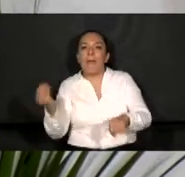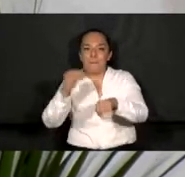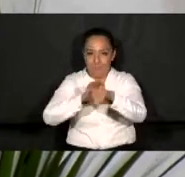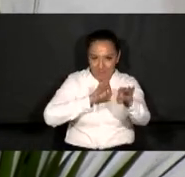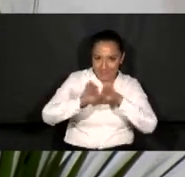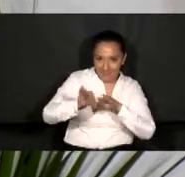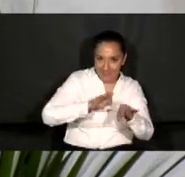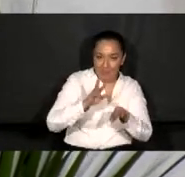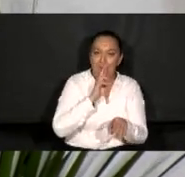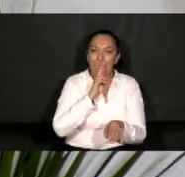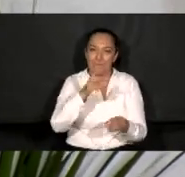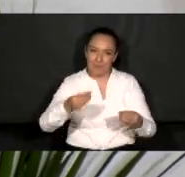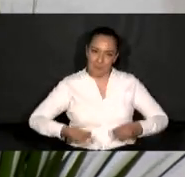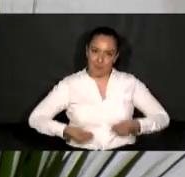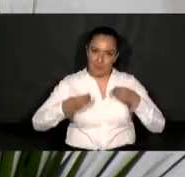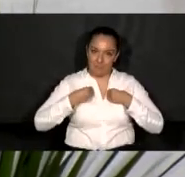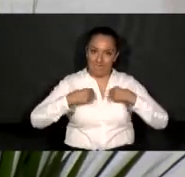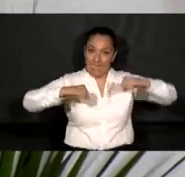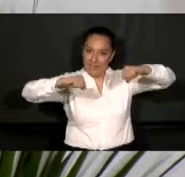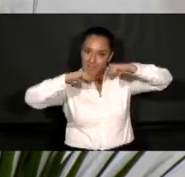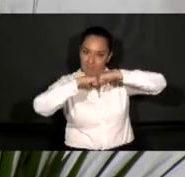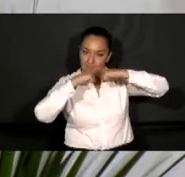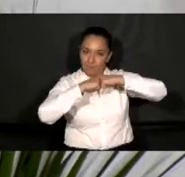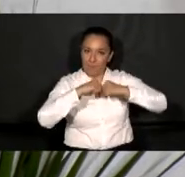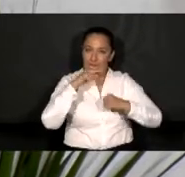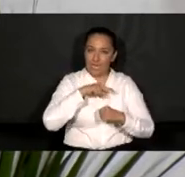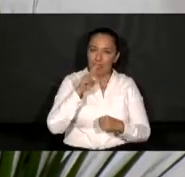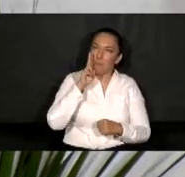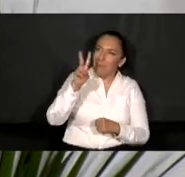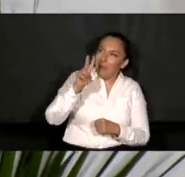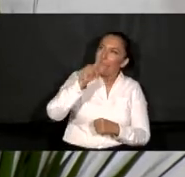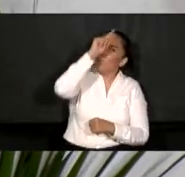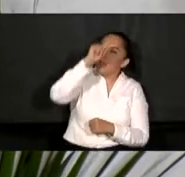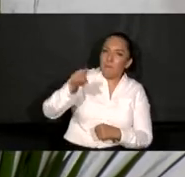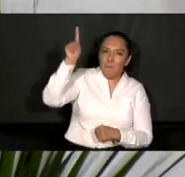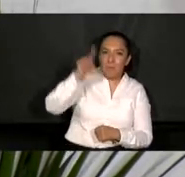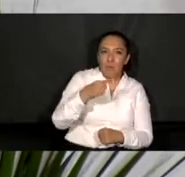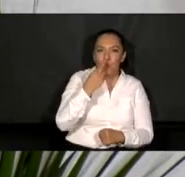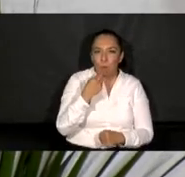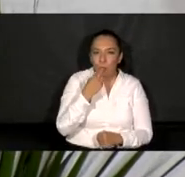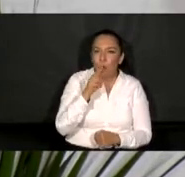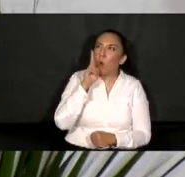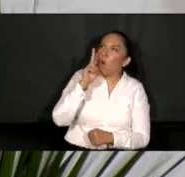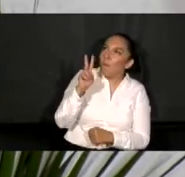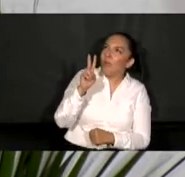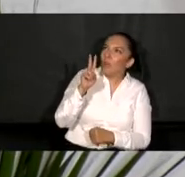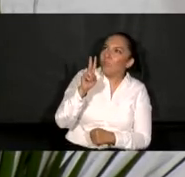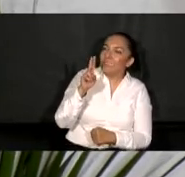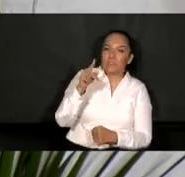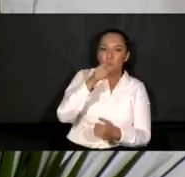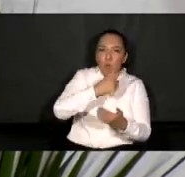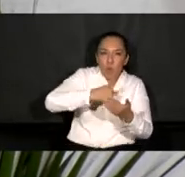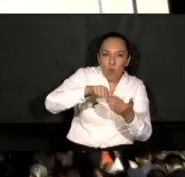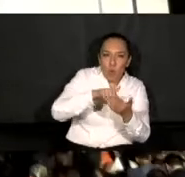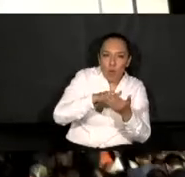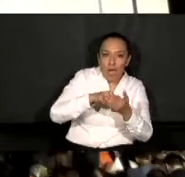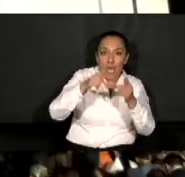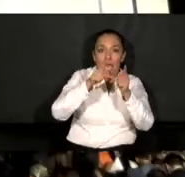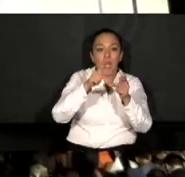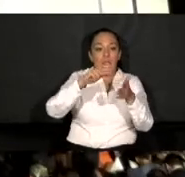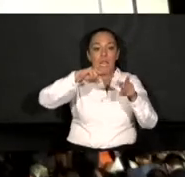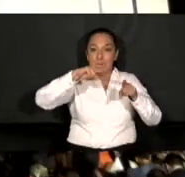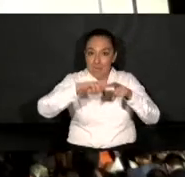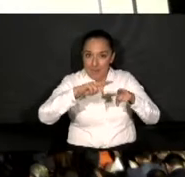franja binacional. Y en este monumento a la mexicanidad, justo en una zona del Chamizal, que